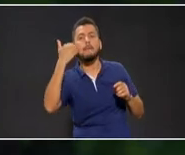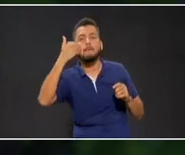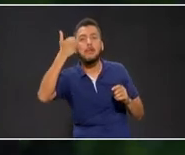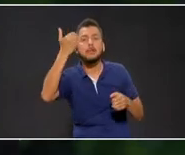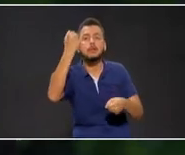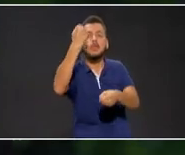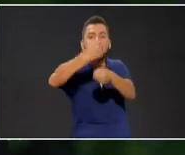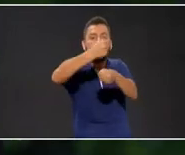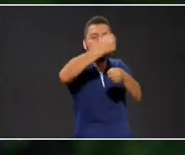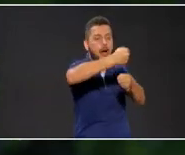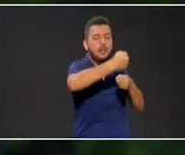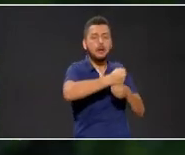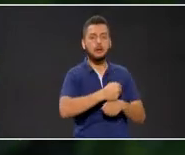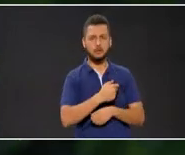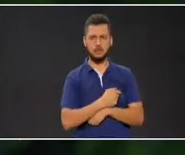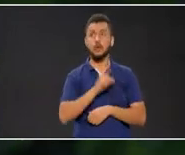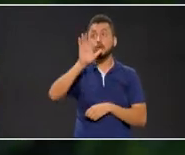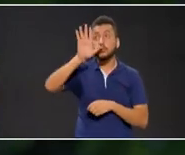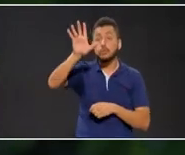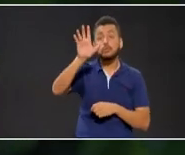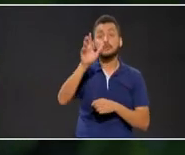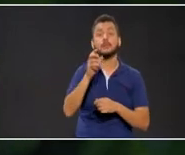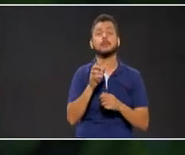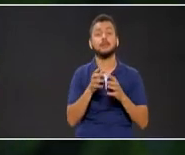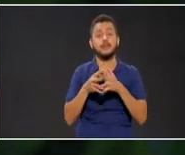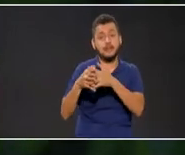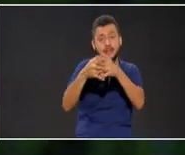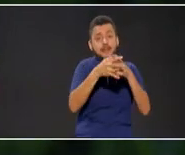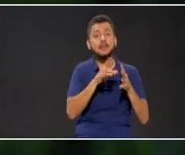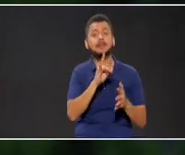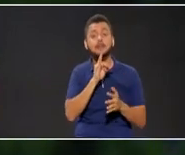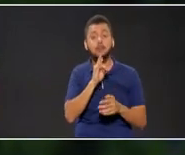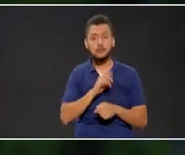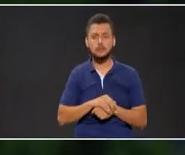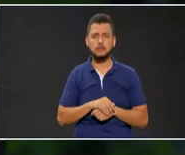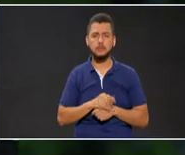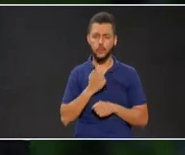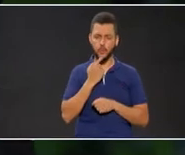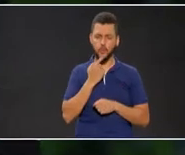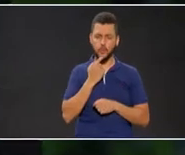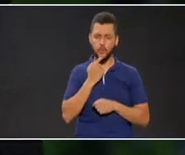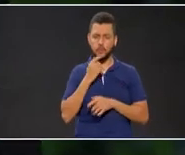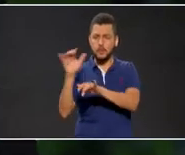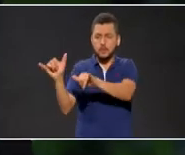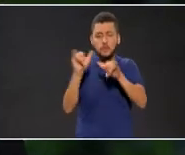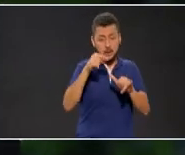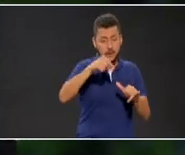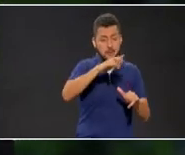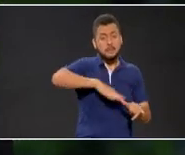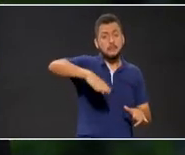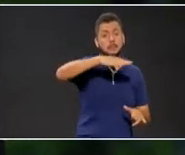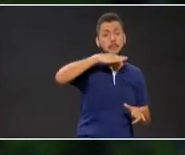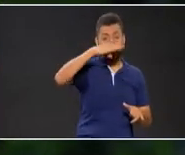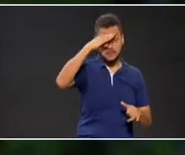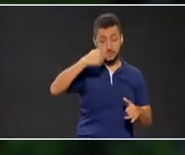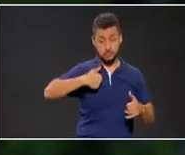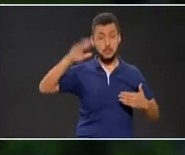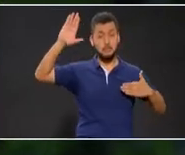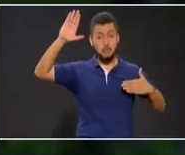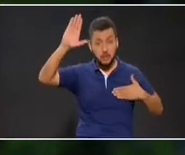y jim a todos los que tienen capacidad trabajando dándole buenos resultados a la ciudad de medellín y dándole a su